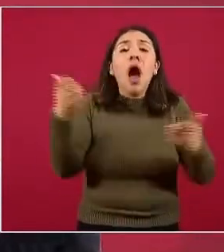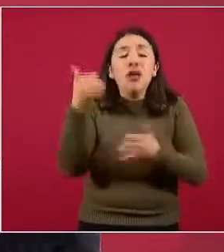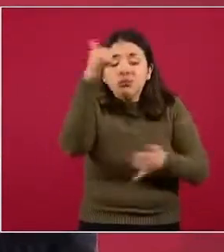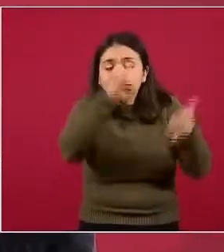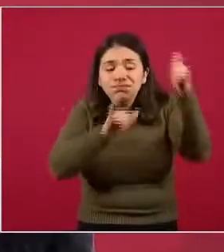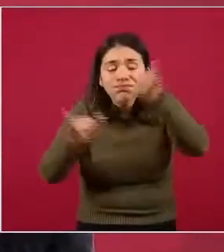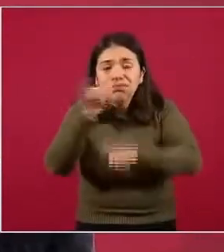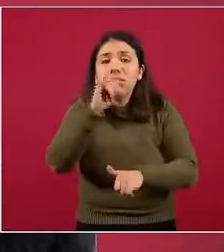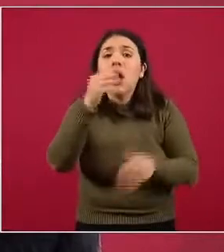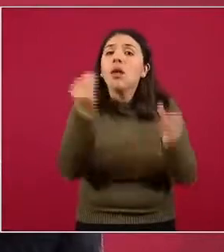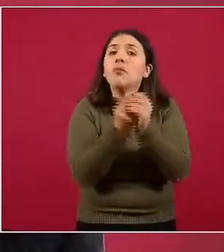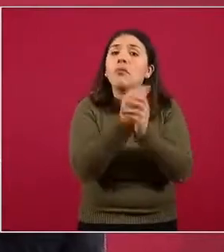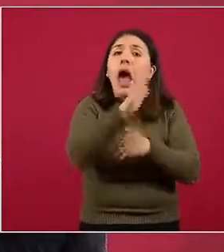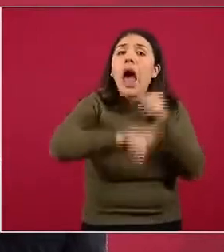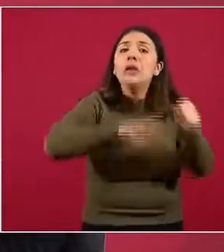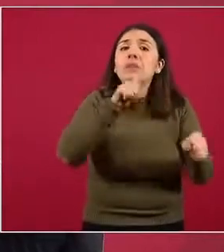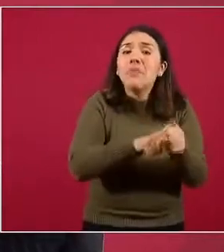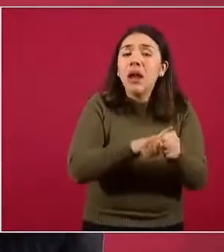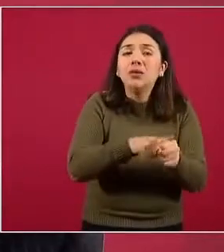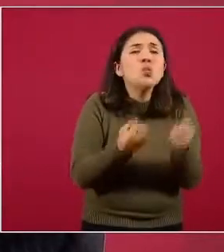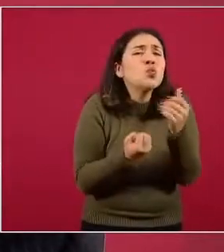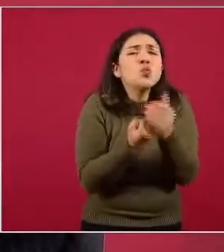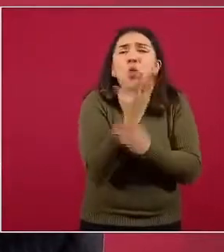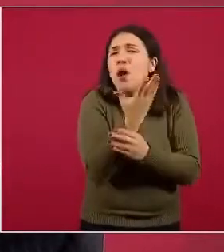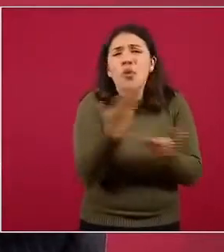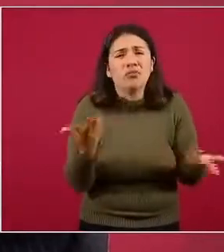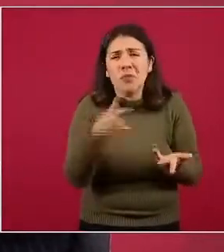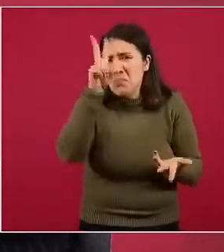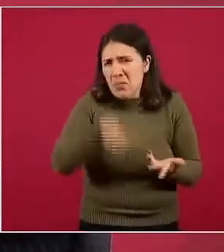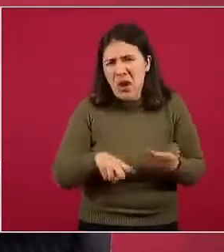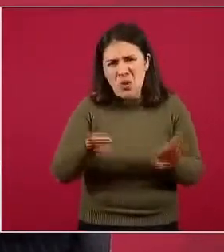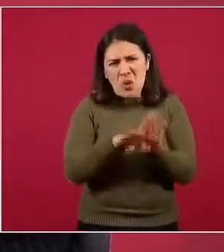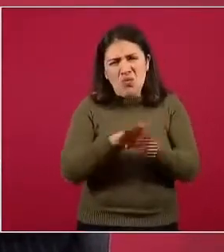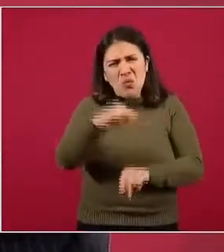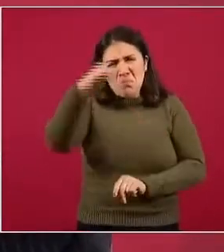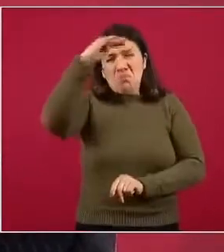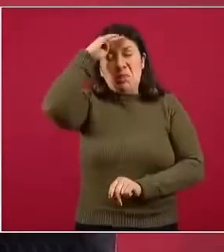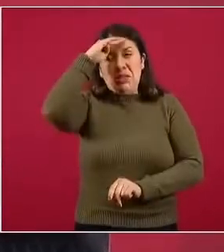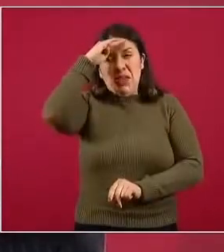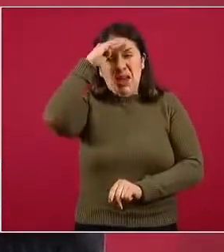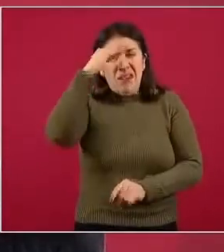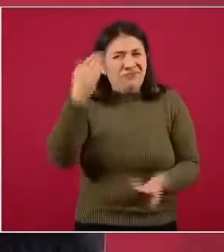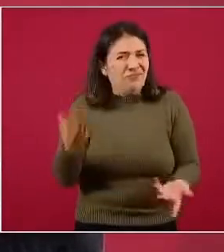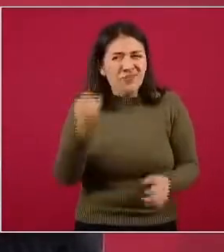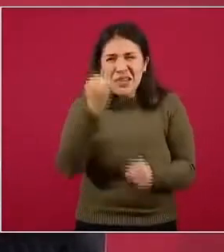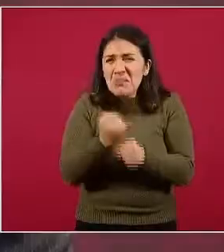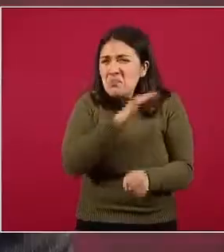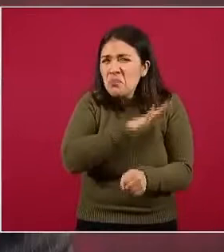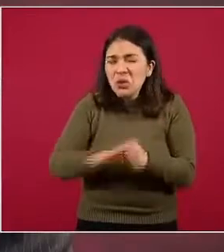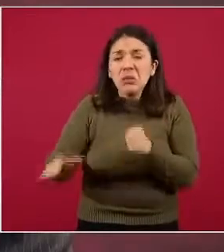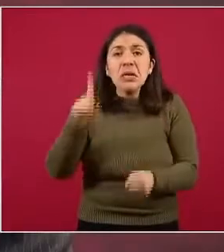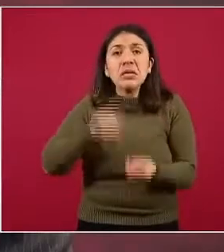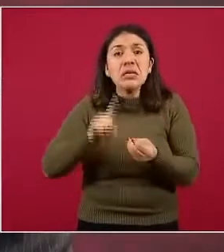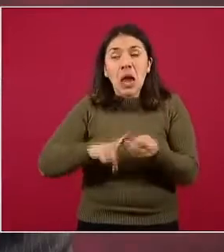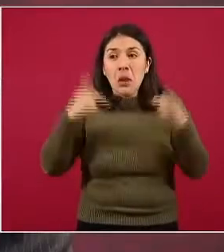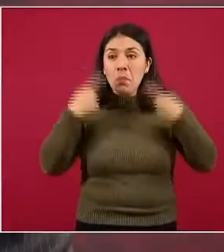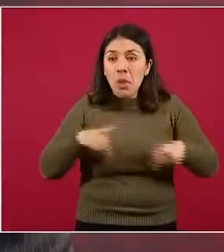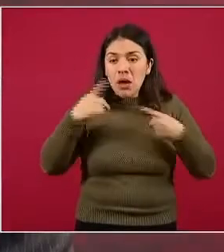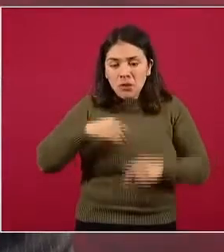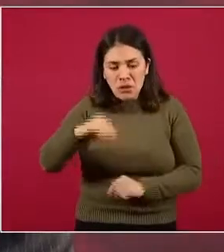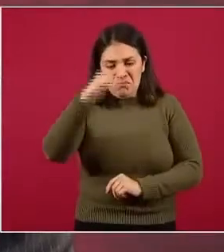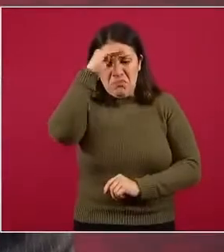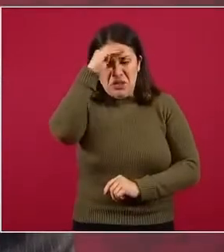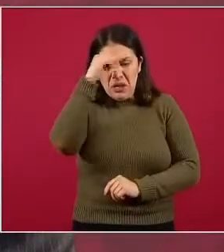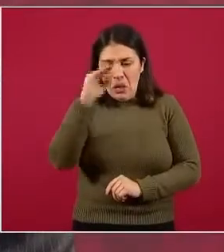experimentación en animales. Sería absolutamente descabellado, inconcebible, por alguien que conociera